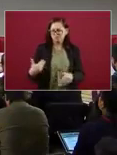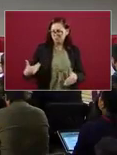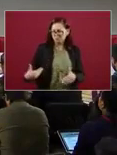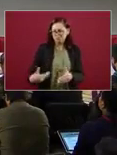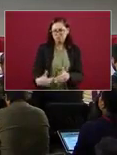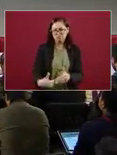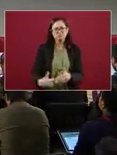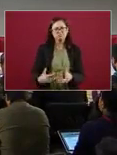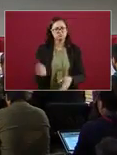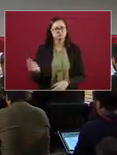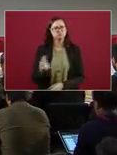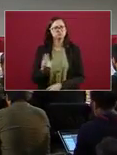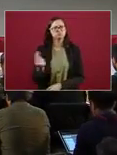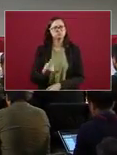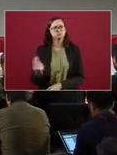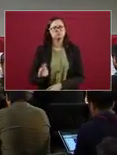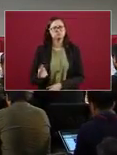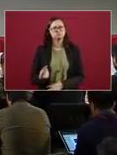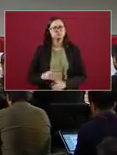porque